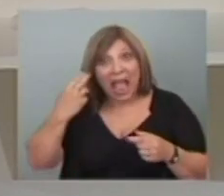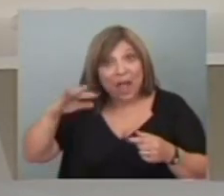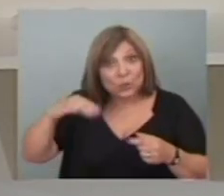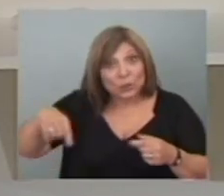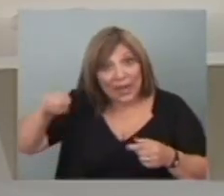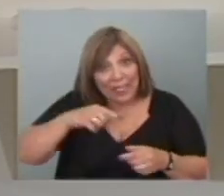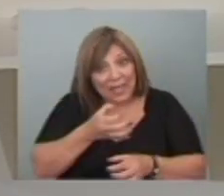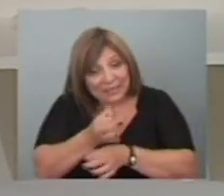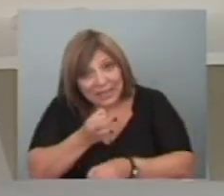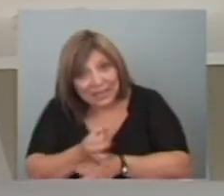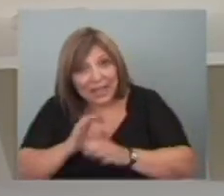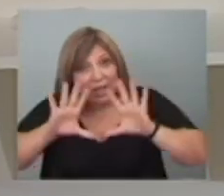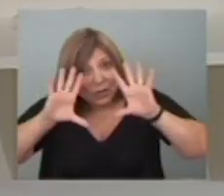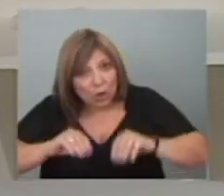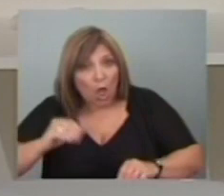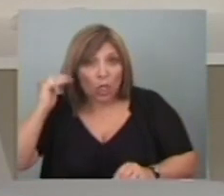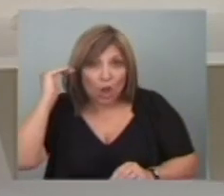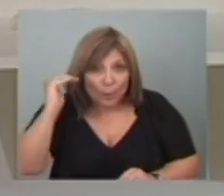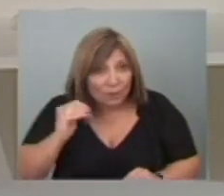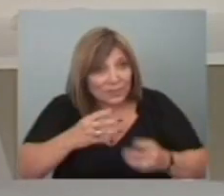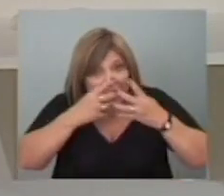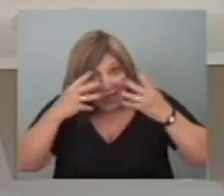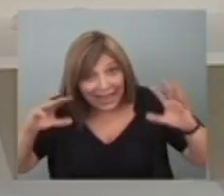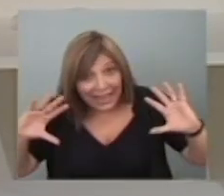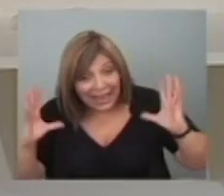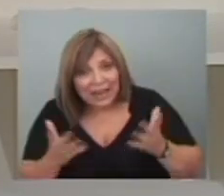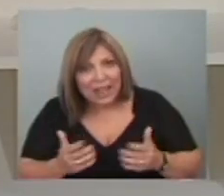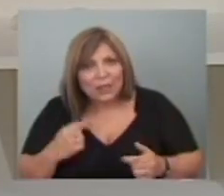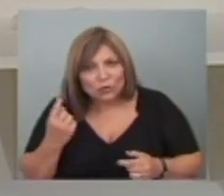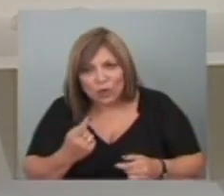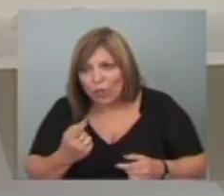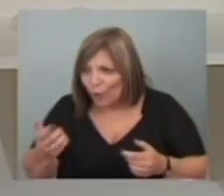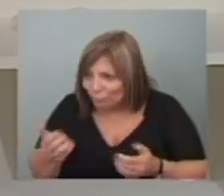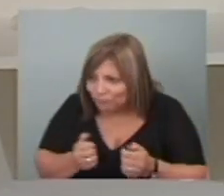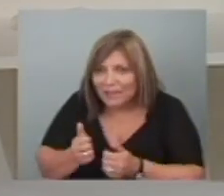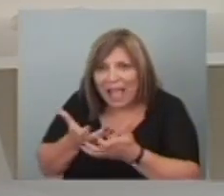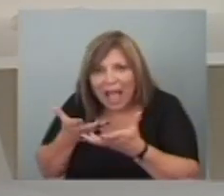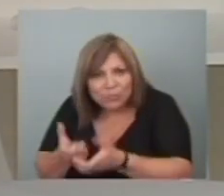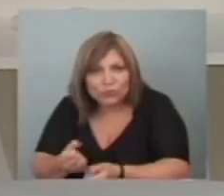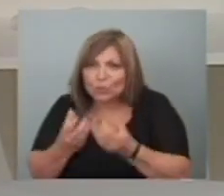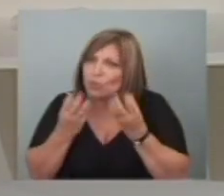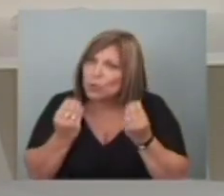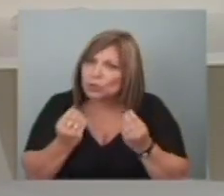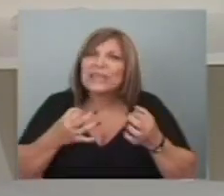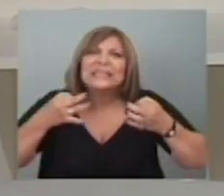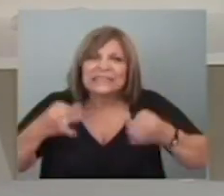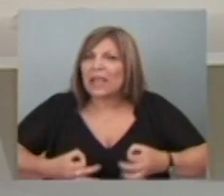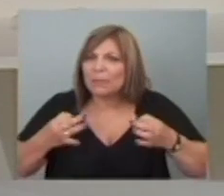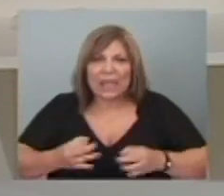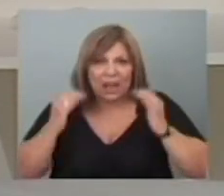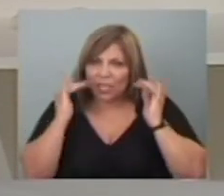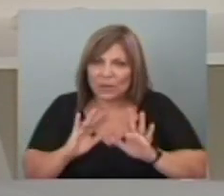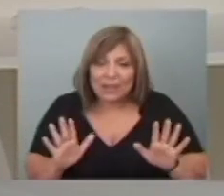autoridades de enseñanza y enseñanza y profesores, en general, hay muy buena onda con ellos. Eso, esa parte en realidad está bien. Lo